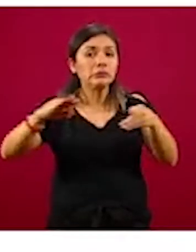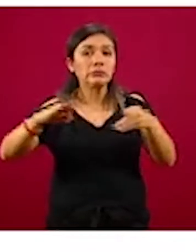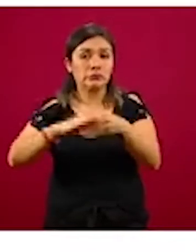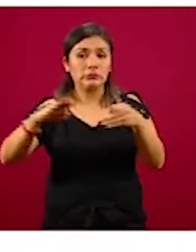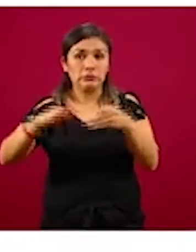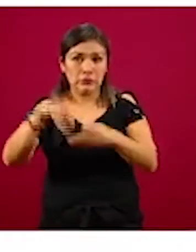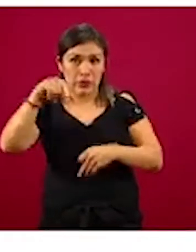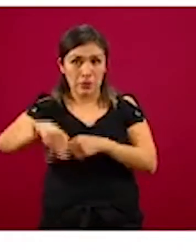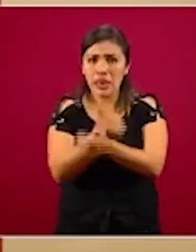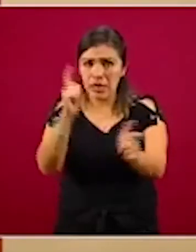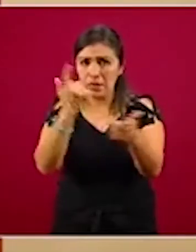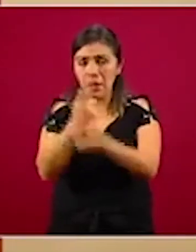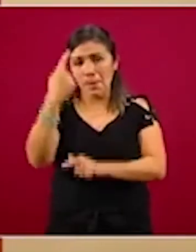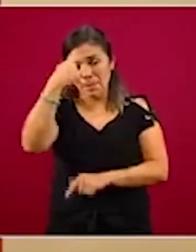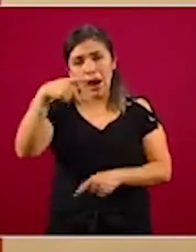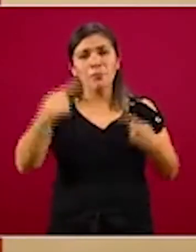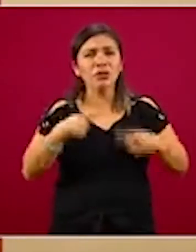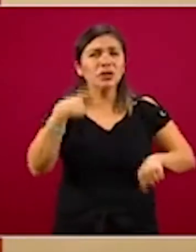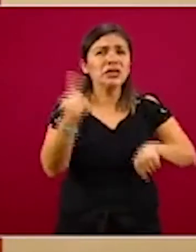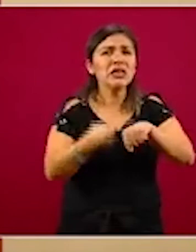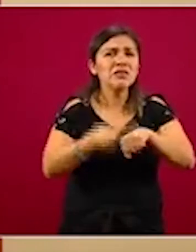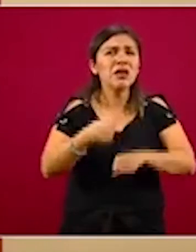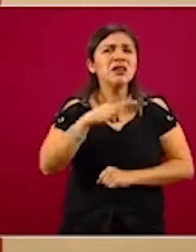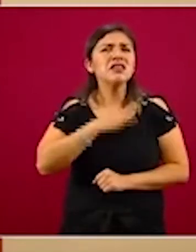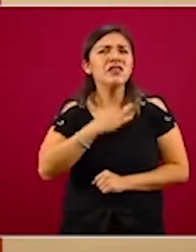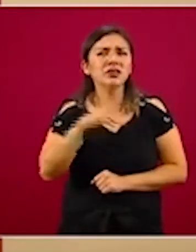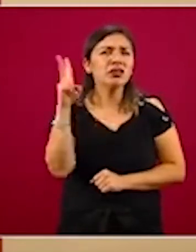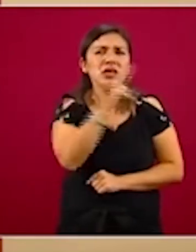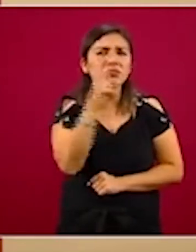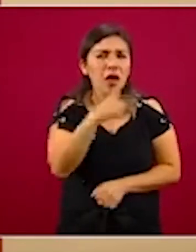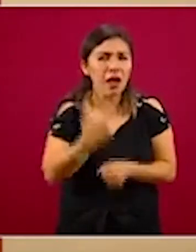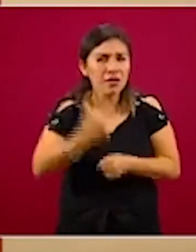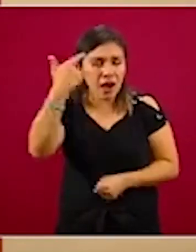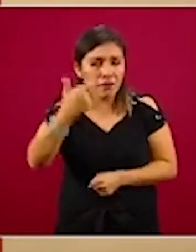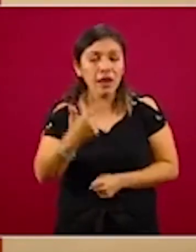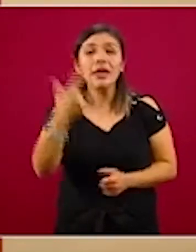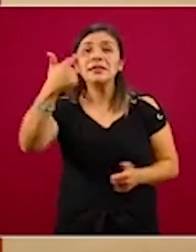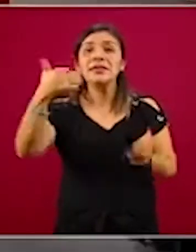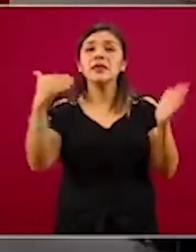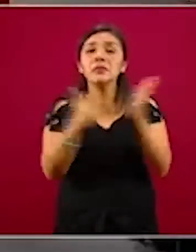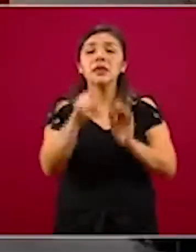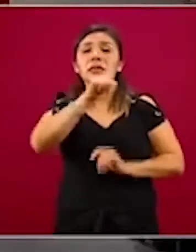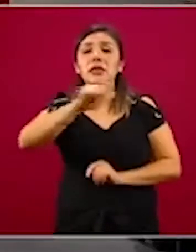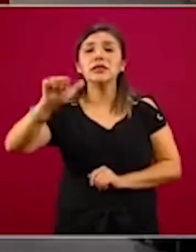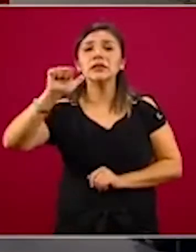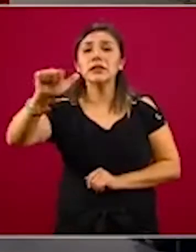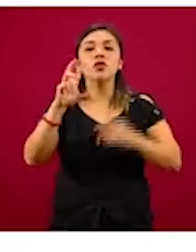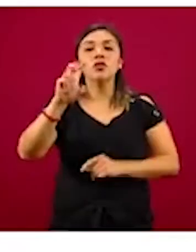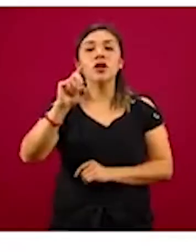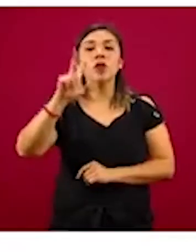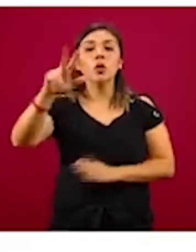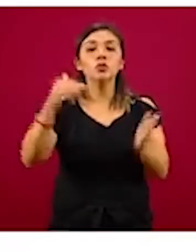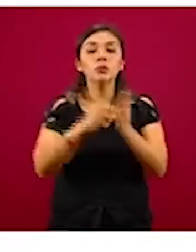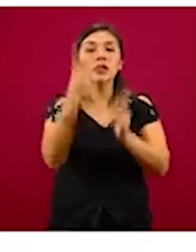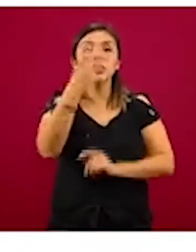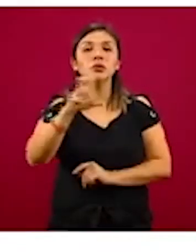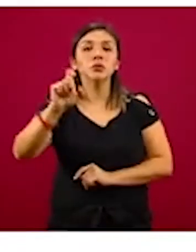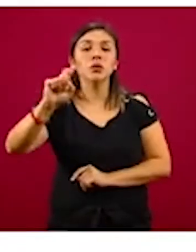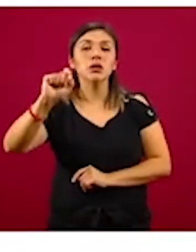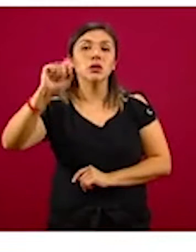3.926 defunciones, informó el titular de la Dirección General de Epidemiología, José Luis Alomía Segarra.